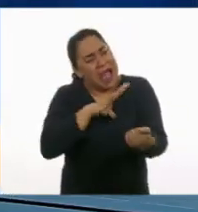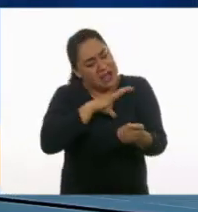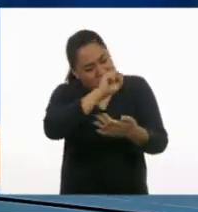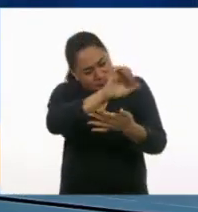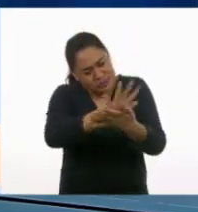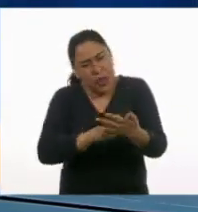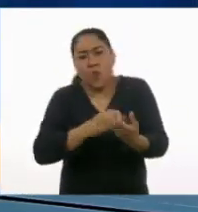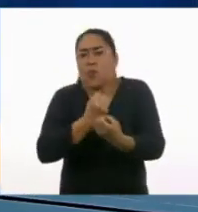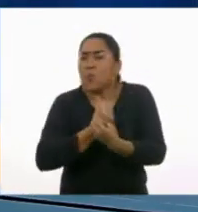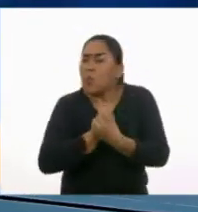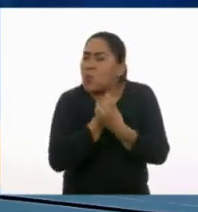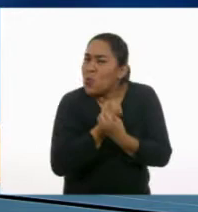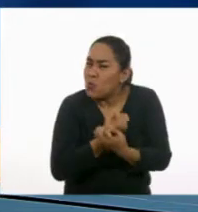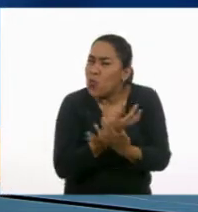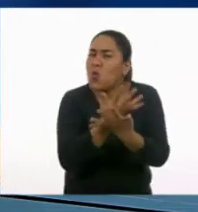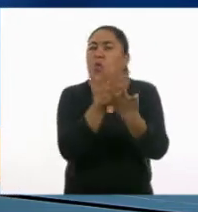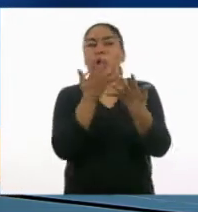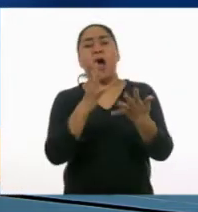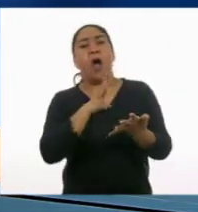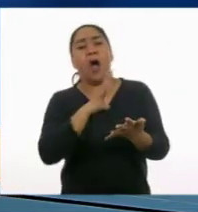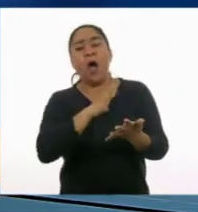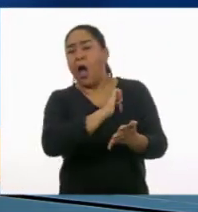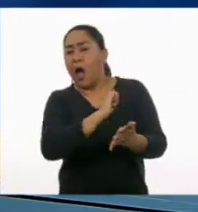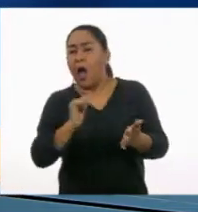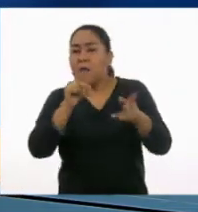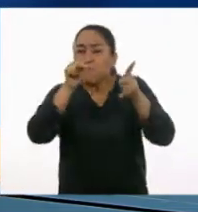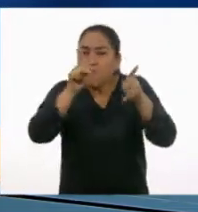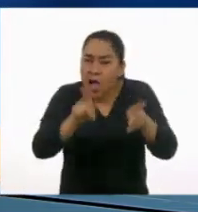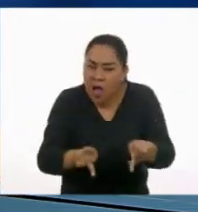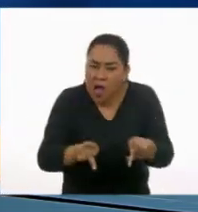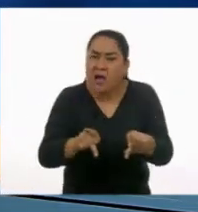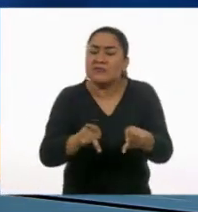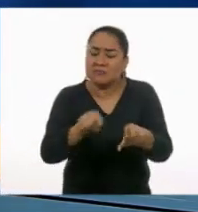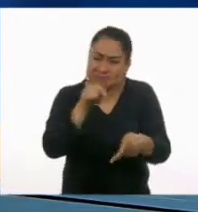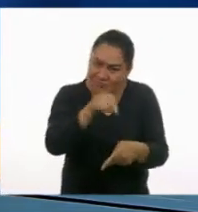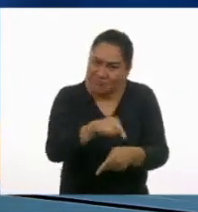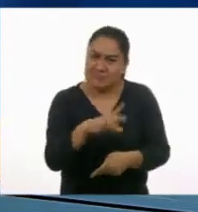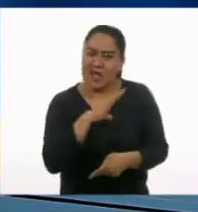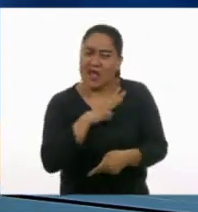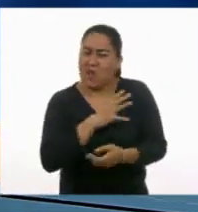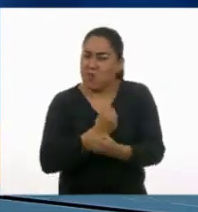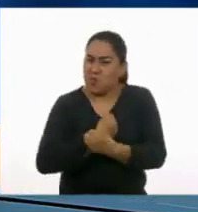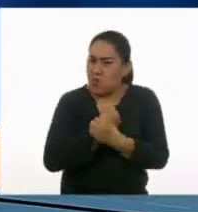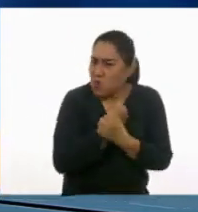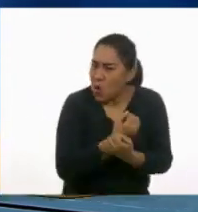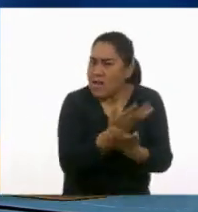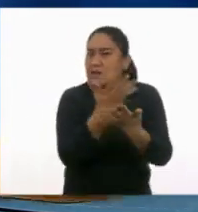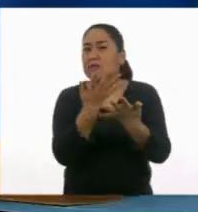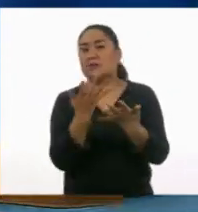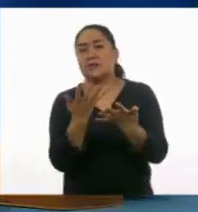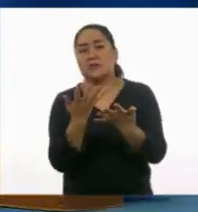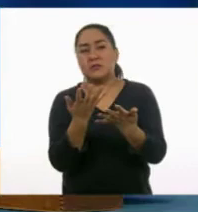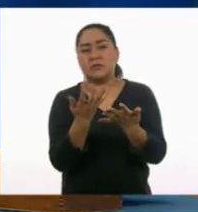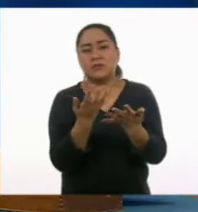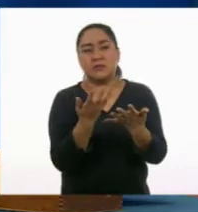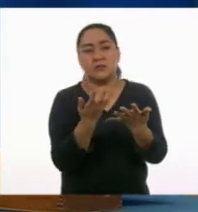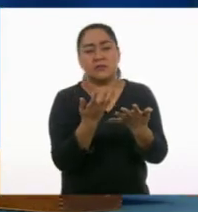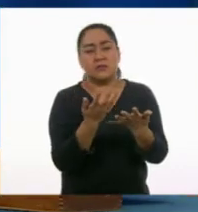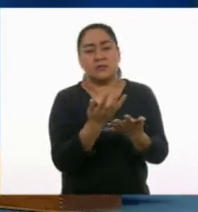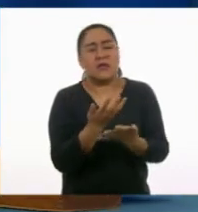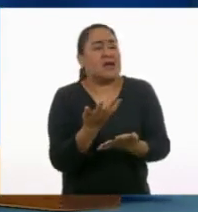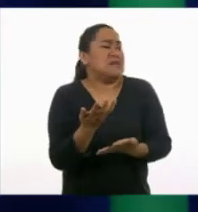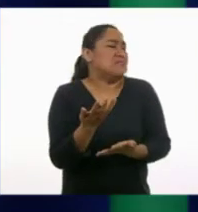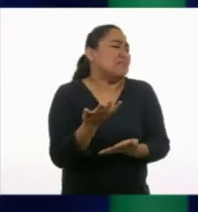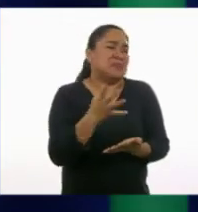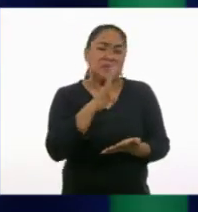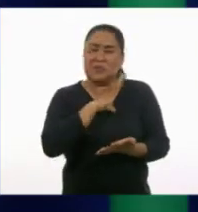Hay poesía en los altares, hay poesía en los aromas,